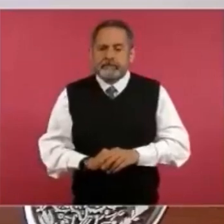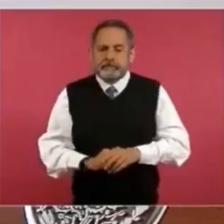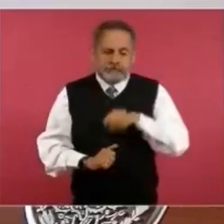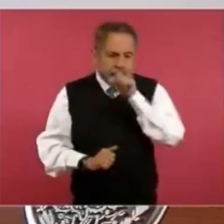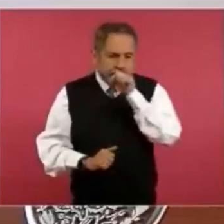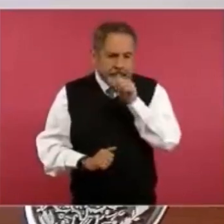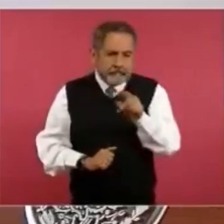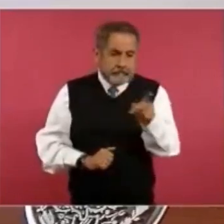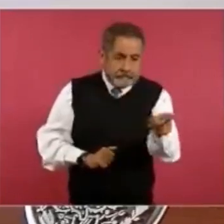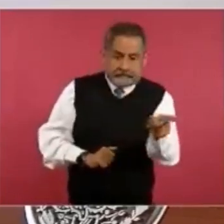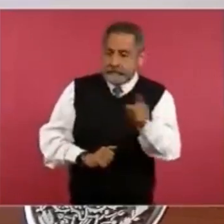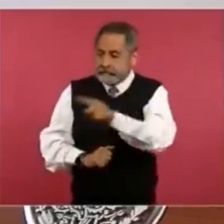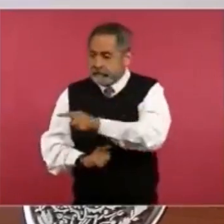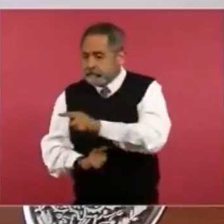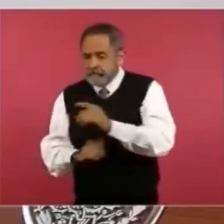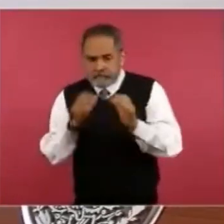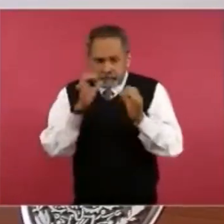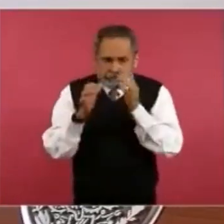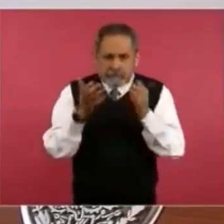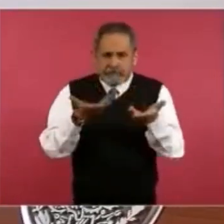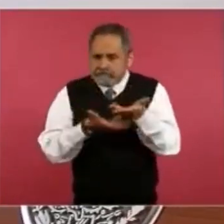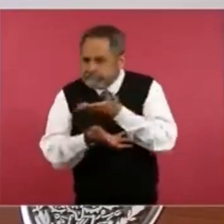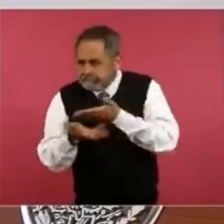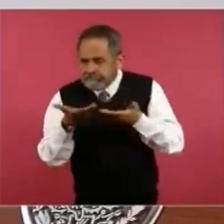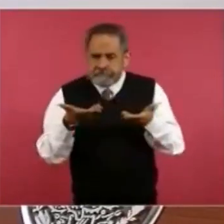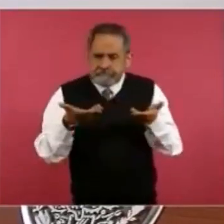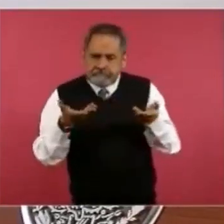debe de haber diálogo.